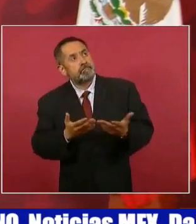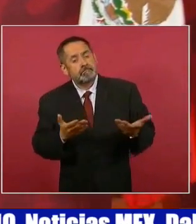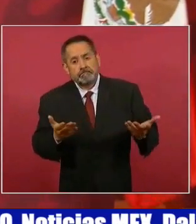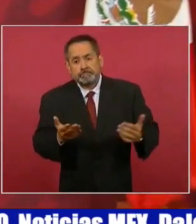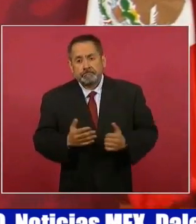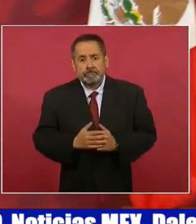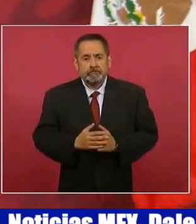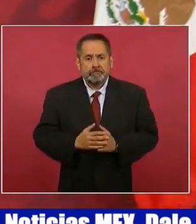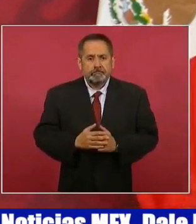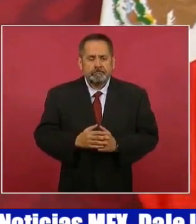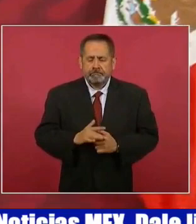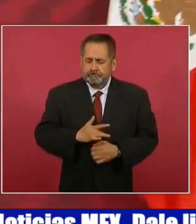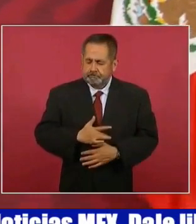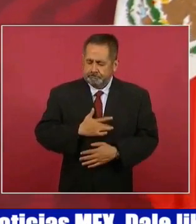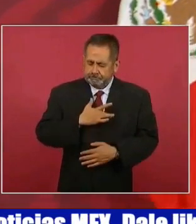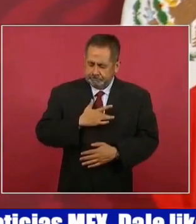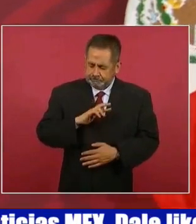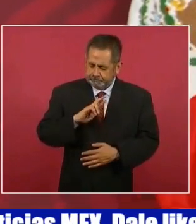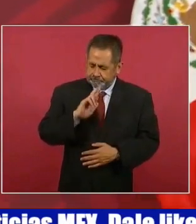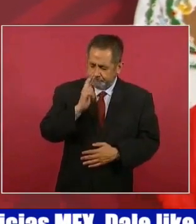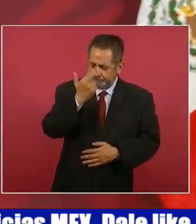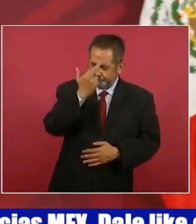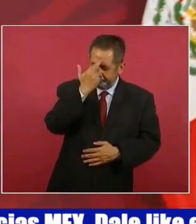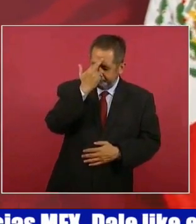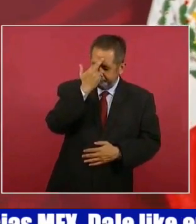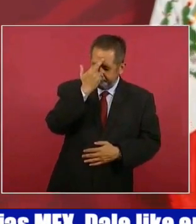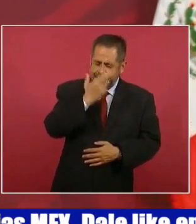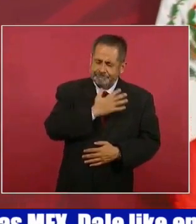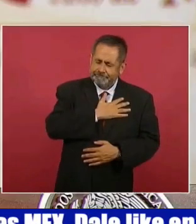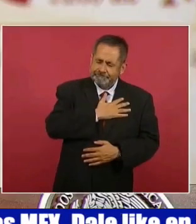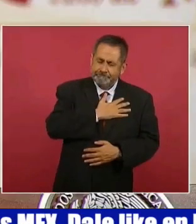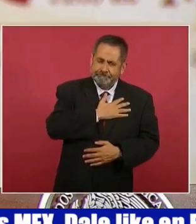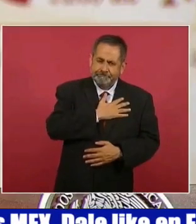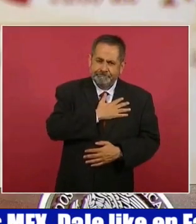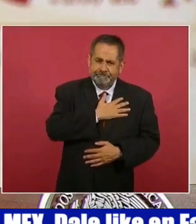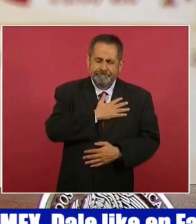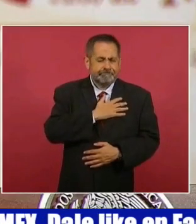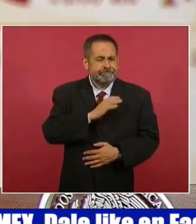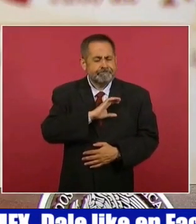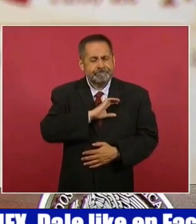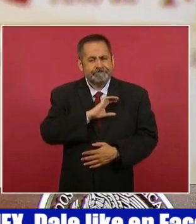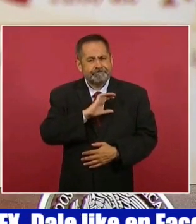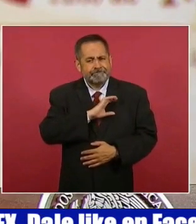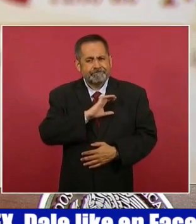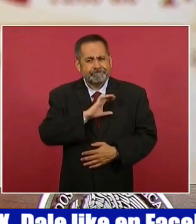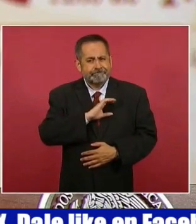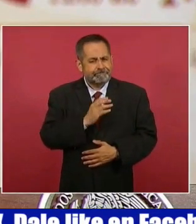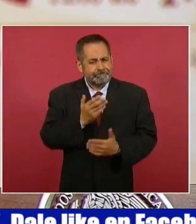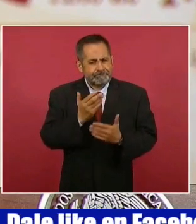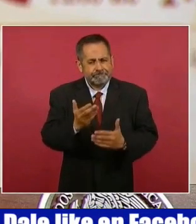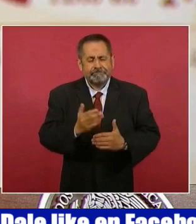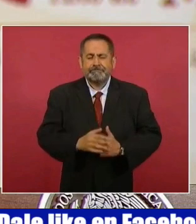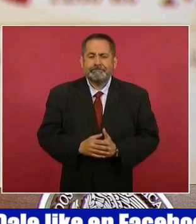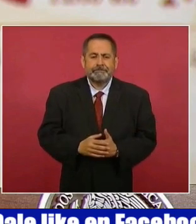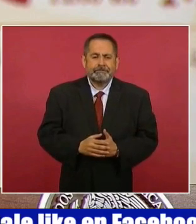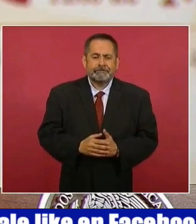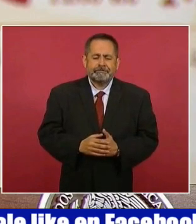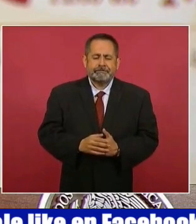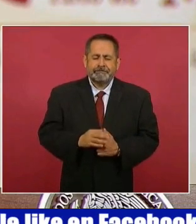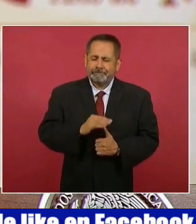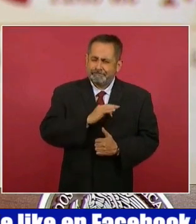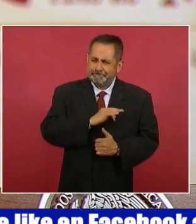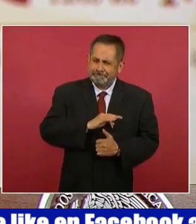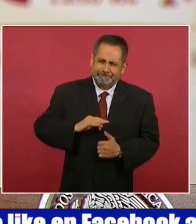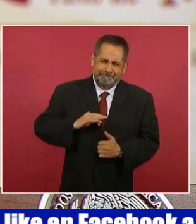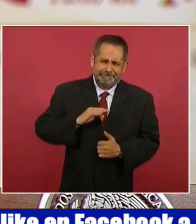blanca sostuvo que las invitaciones aún no han sido emitidas lo anterior se debe a que el presidente lópez obrador aseguró que no